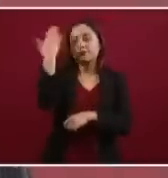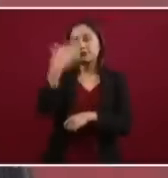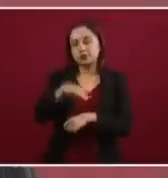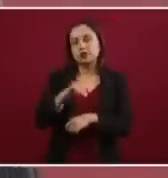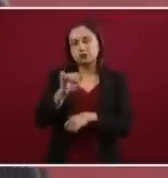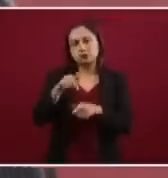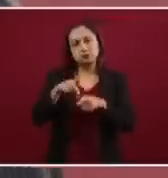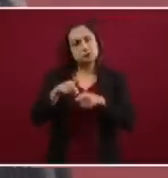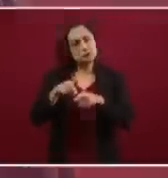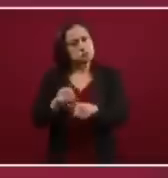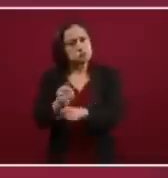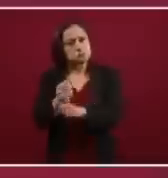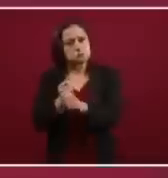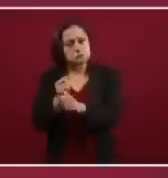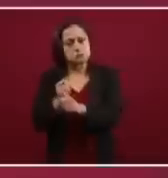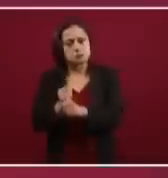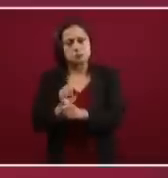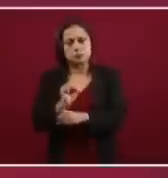sobre